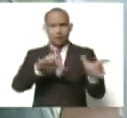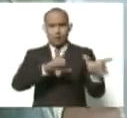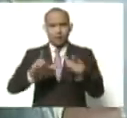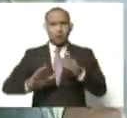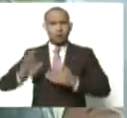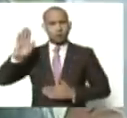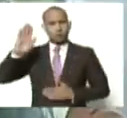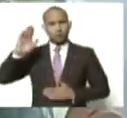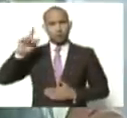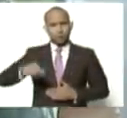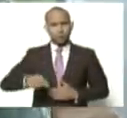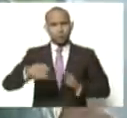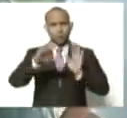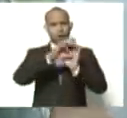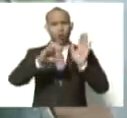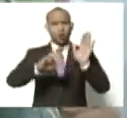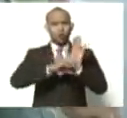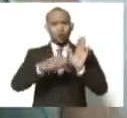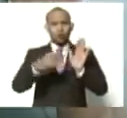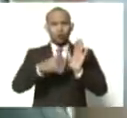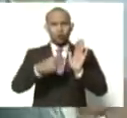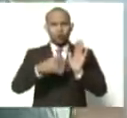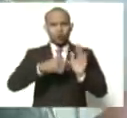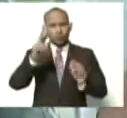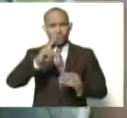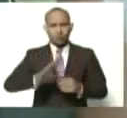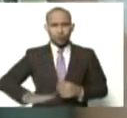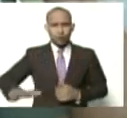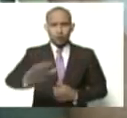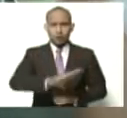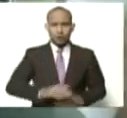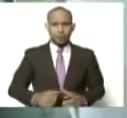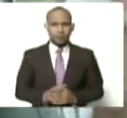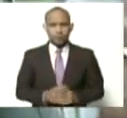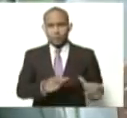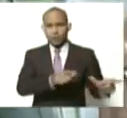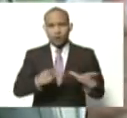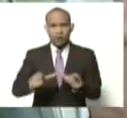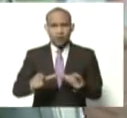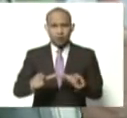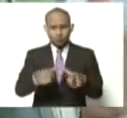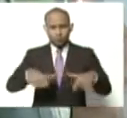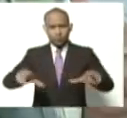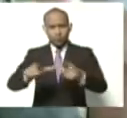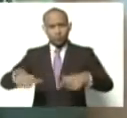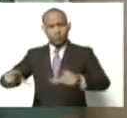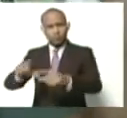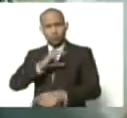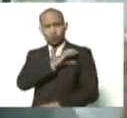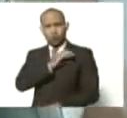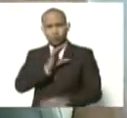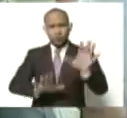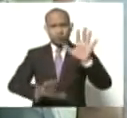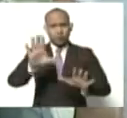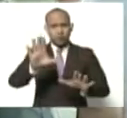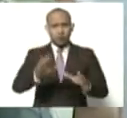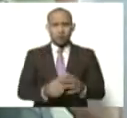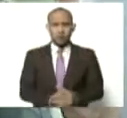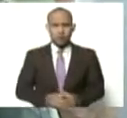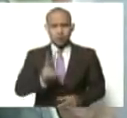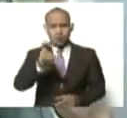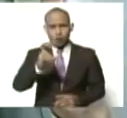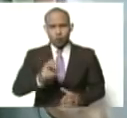según como establece la Constitución de la República Bolivariana de Venezuela. Ya se instalaron las 15 comisiones permanentes con la creación de una nueva